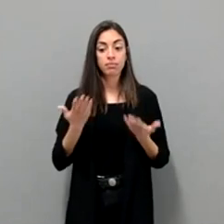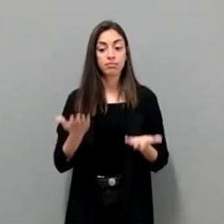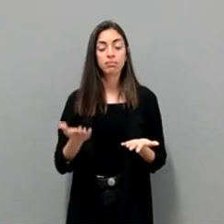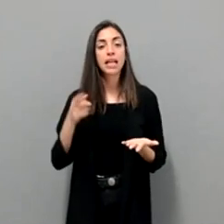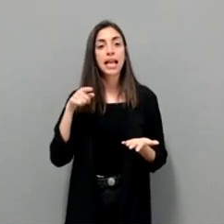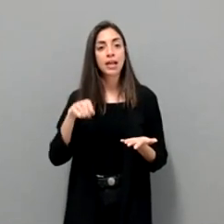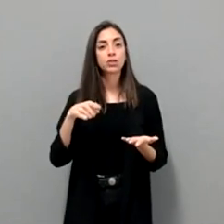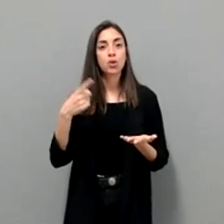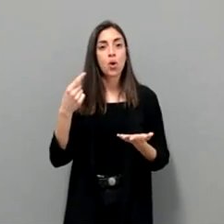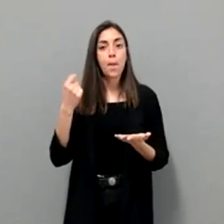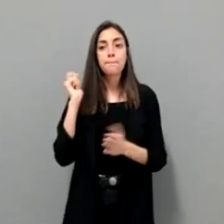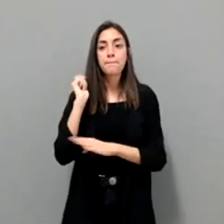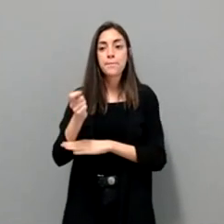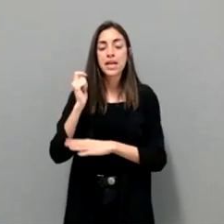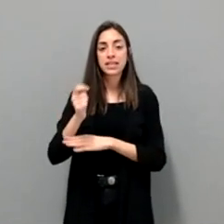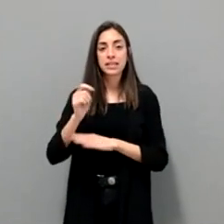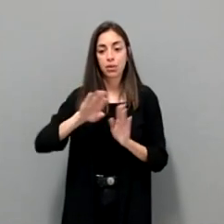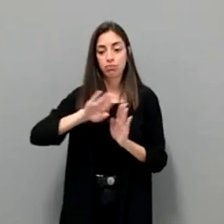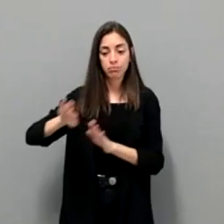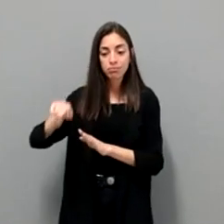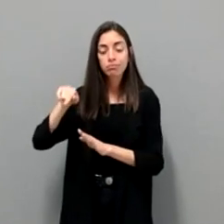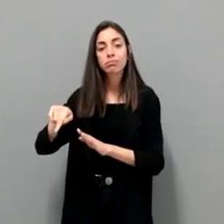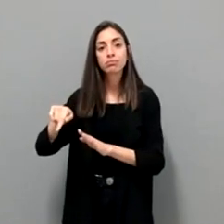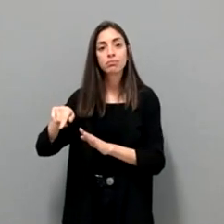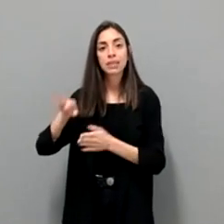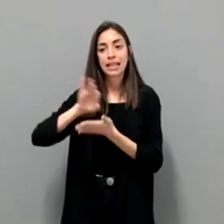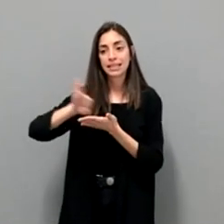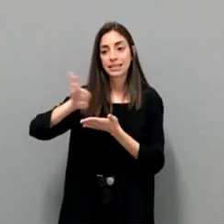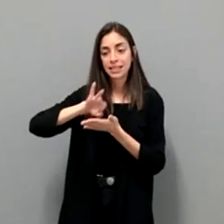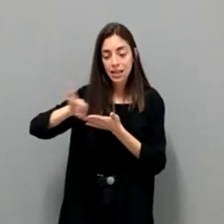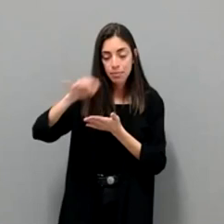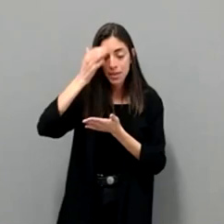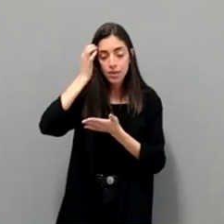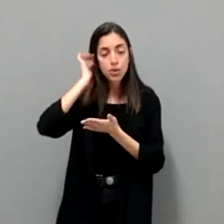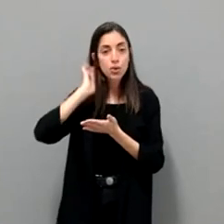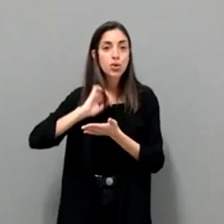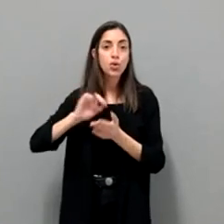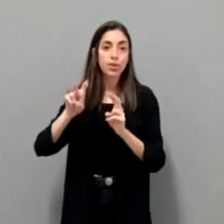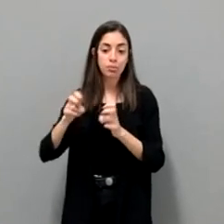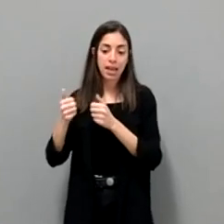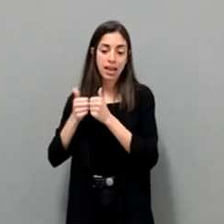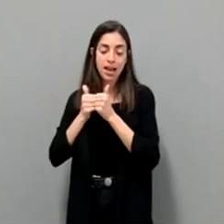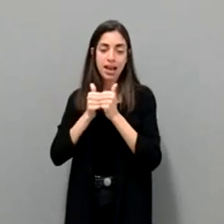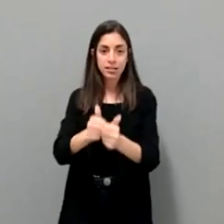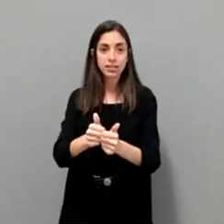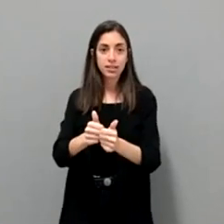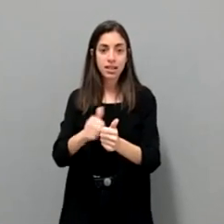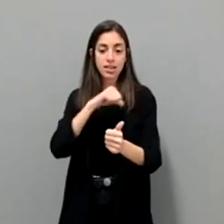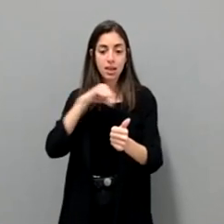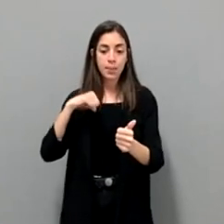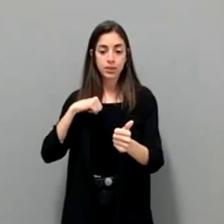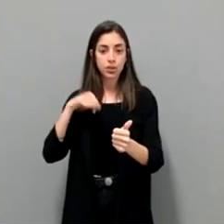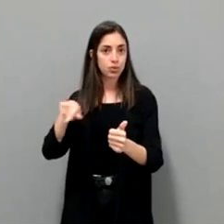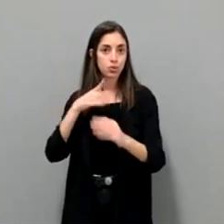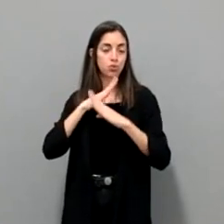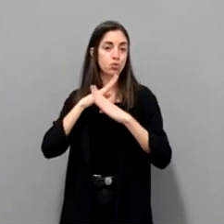la prestación por un lado, o sea, el contemplar ese servicio en ese caso de asistencia personal y que sea